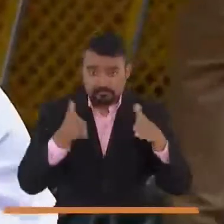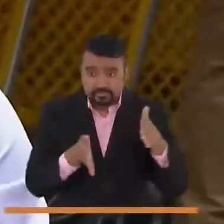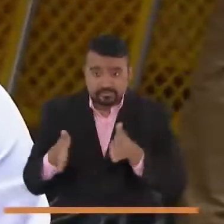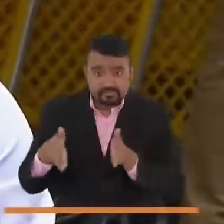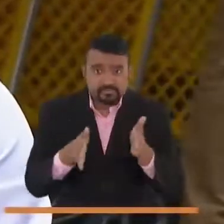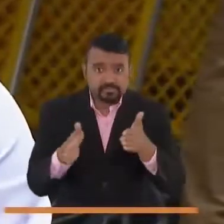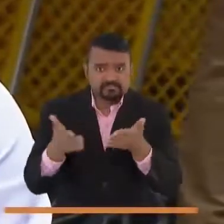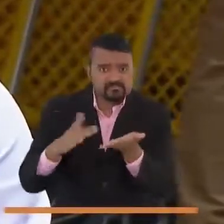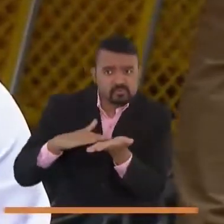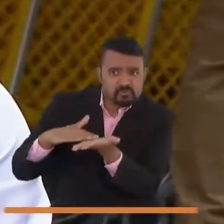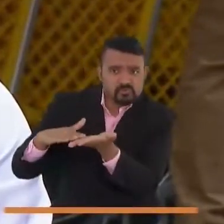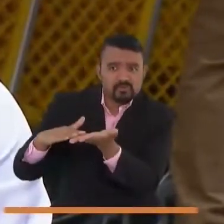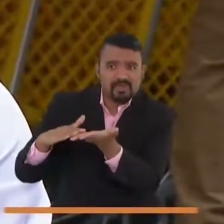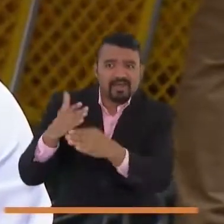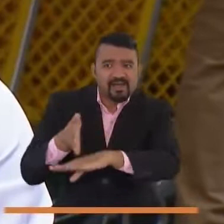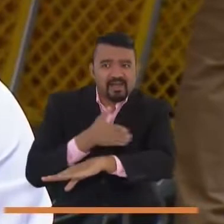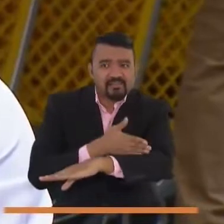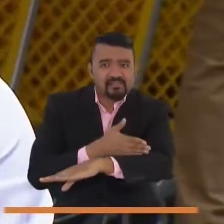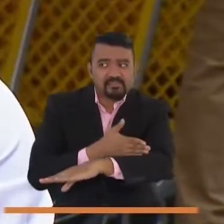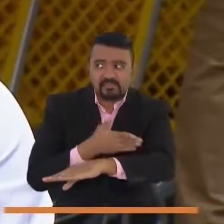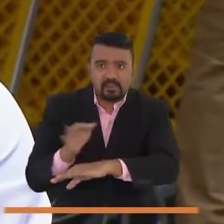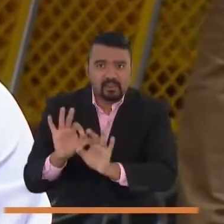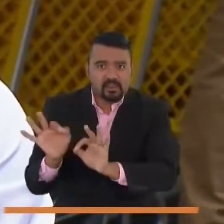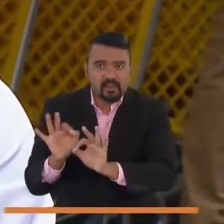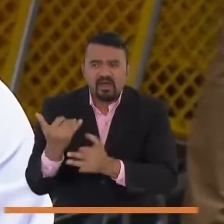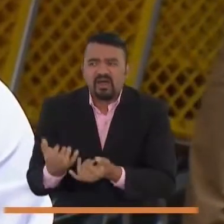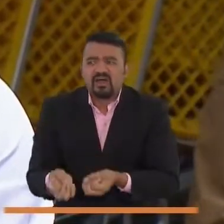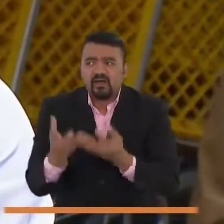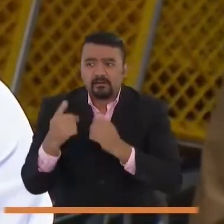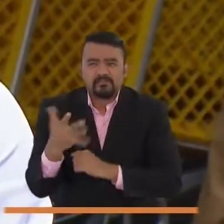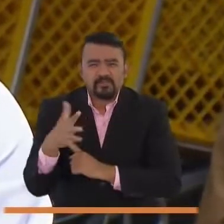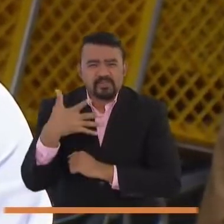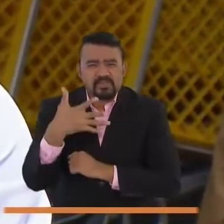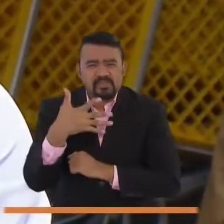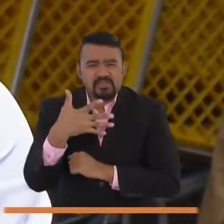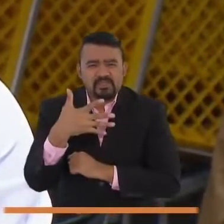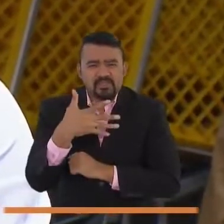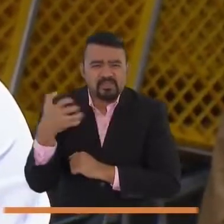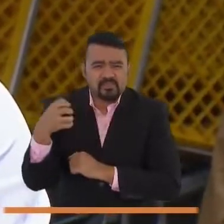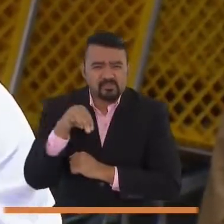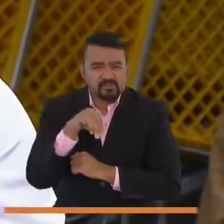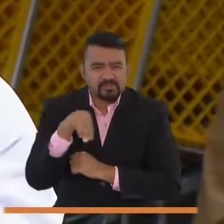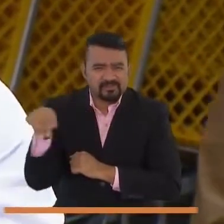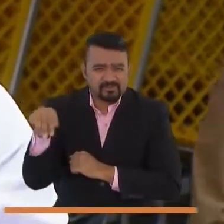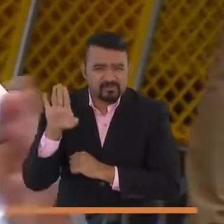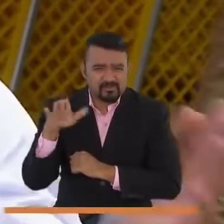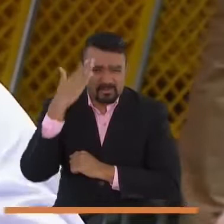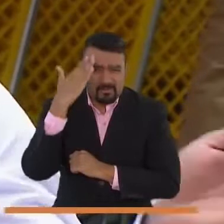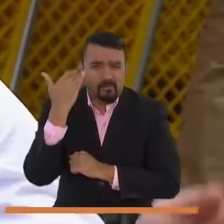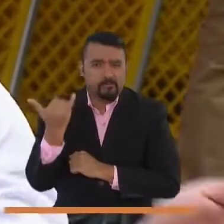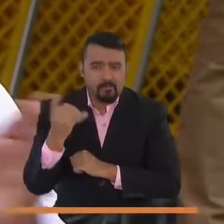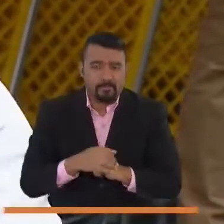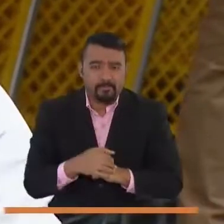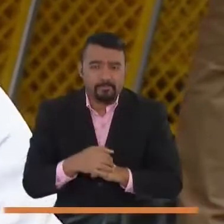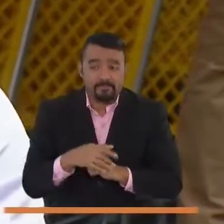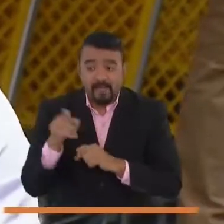estos dos puntos que no contaban con esa conexión vial. Son más de 500 metros cuadrados de pavimento, andenes al lado